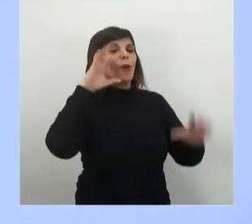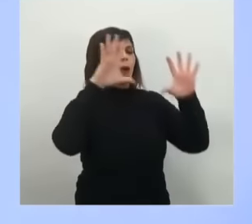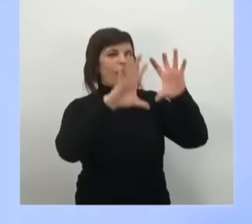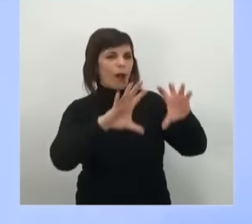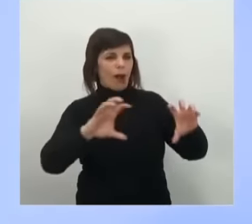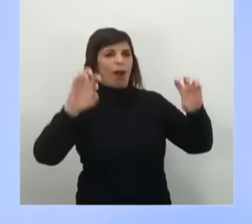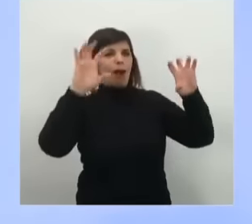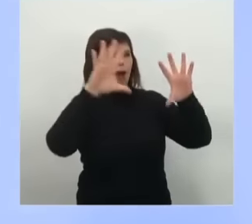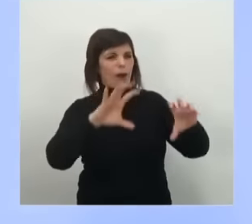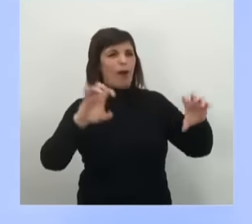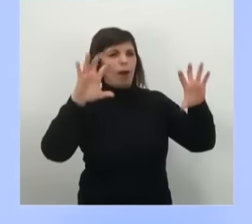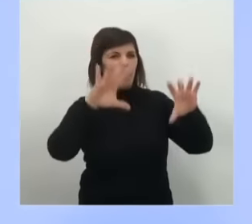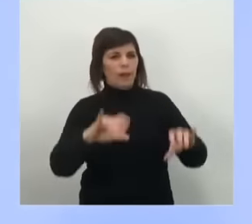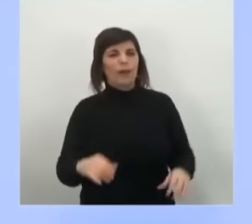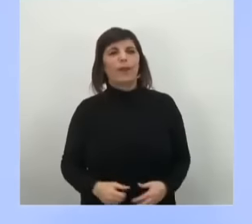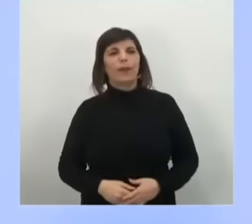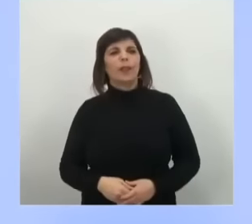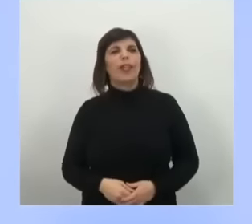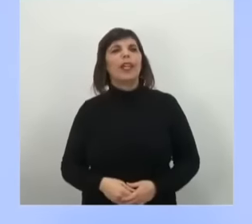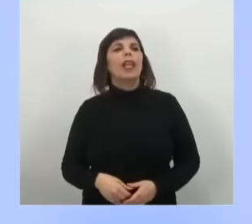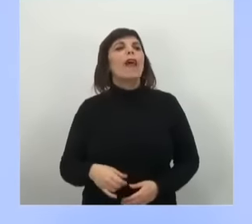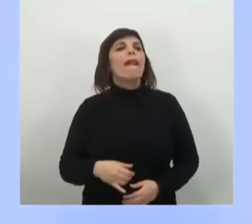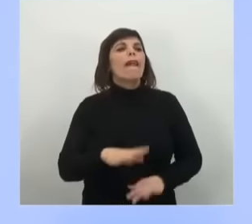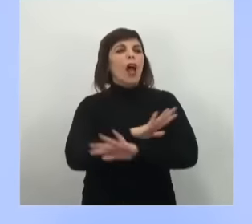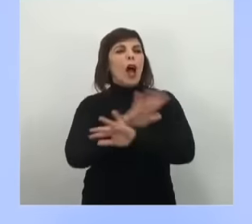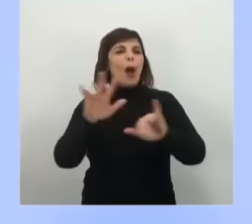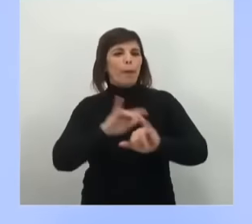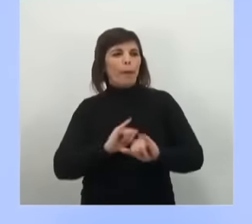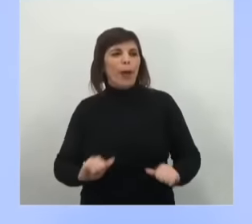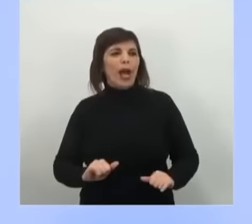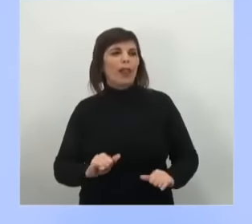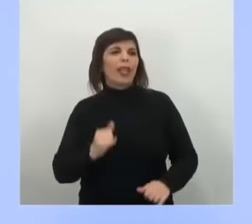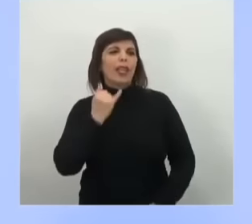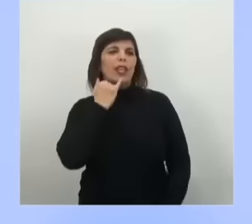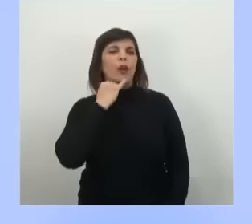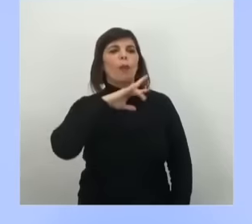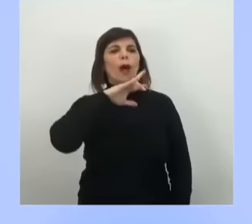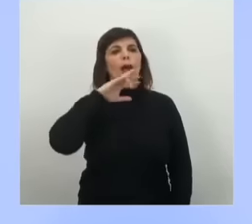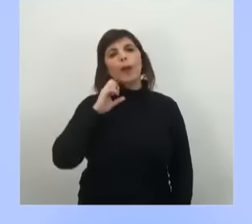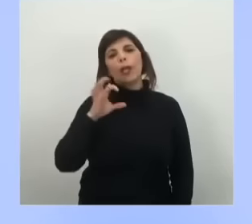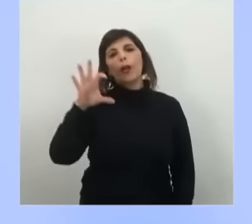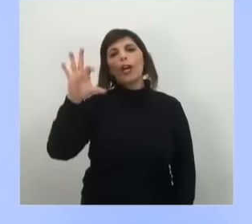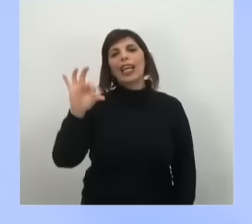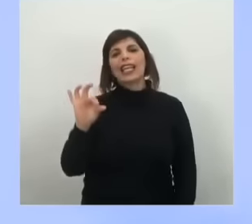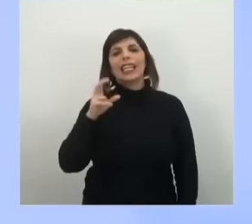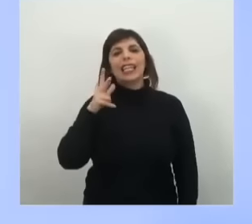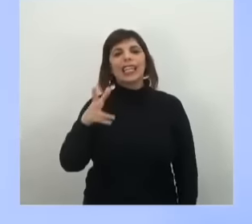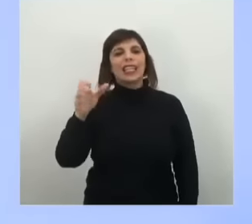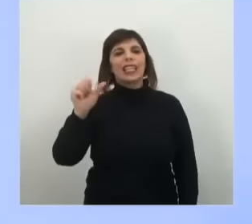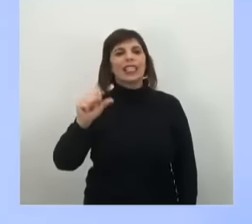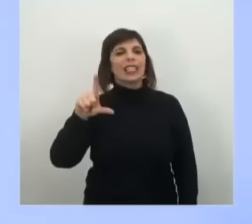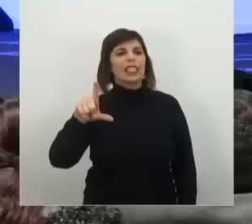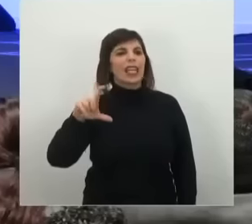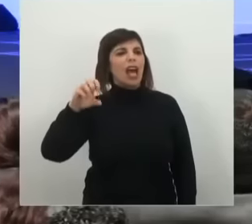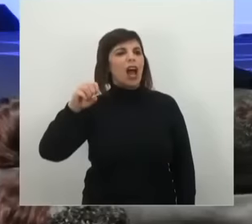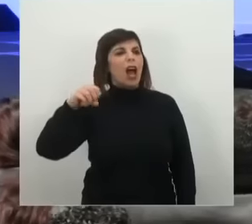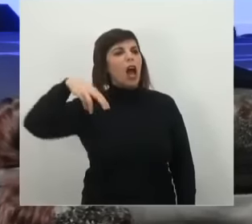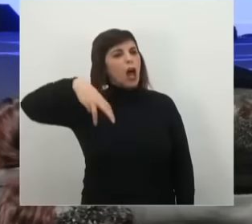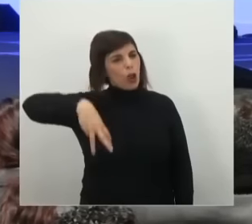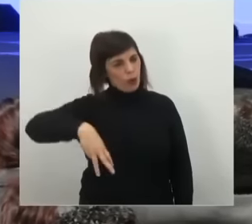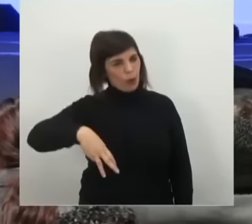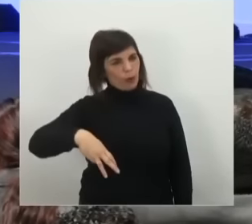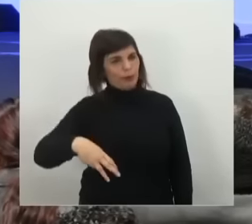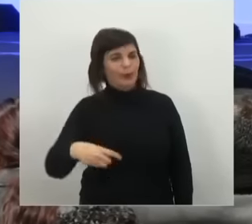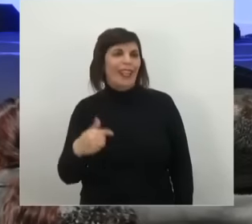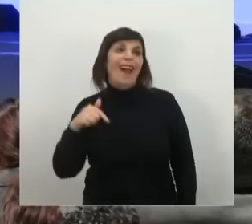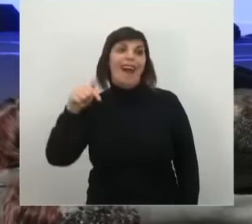lo menos ya lo mires ya sabe diga shalom Y ustedes Esa es la puerta de entrada ya le dije le dieron la entrada de esa manera es un privilegio de verdad